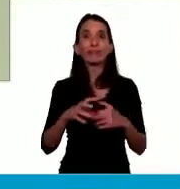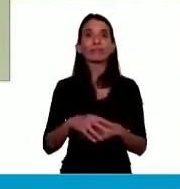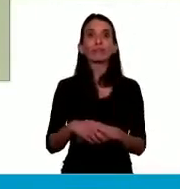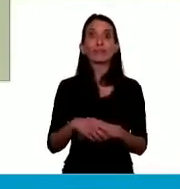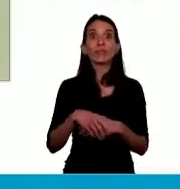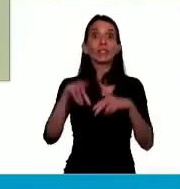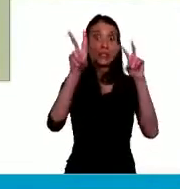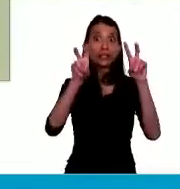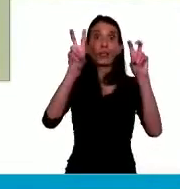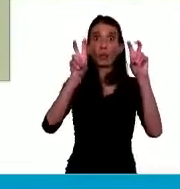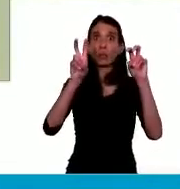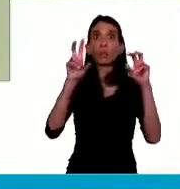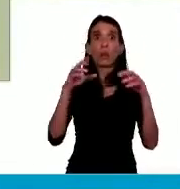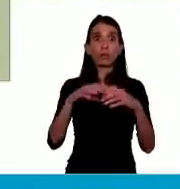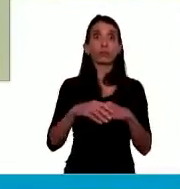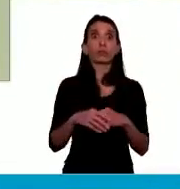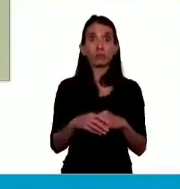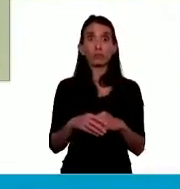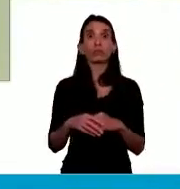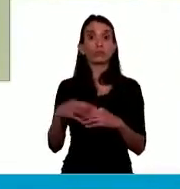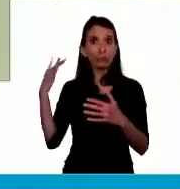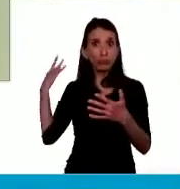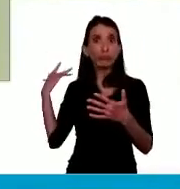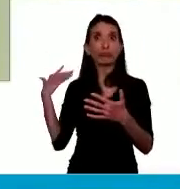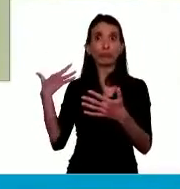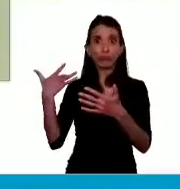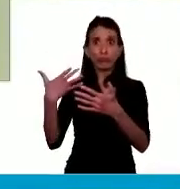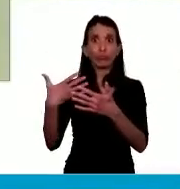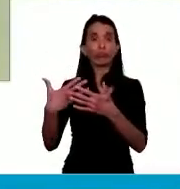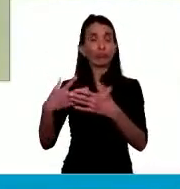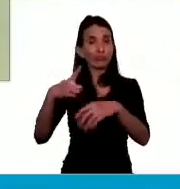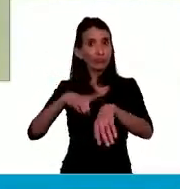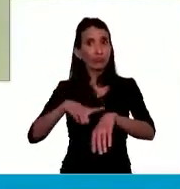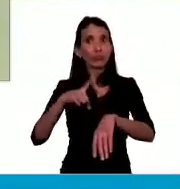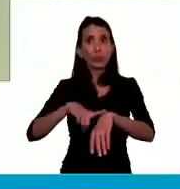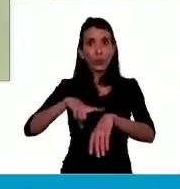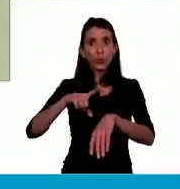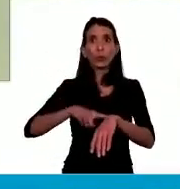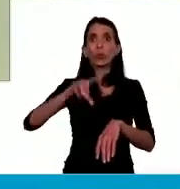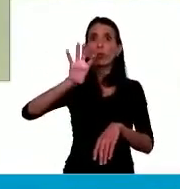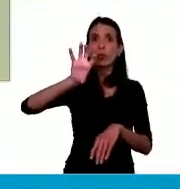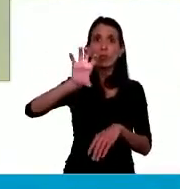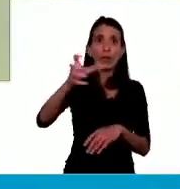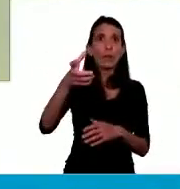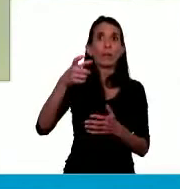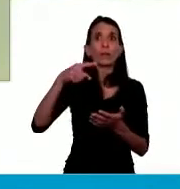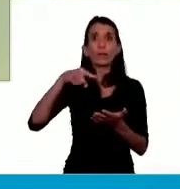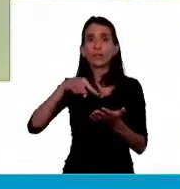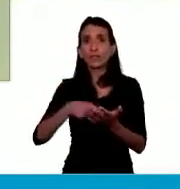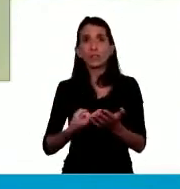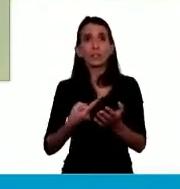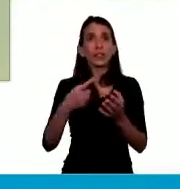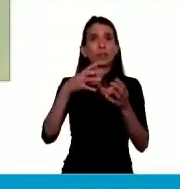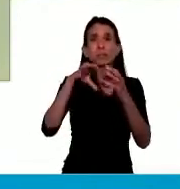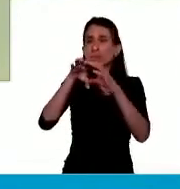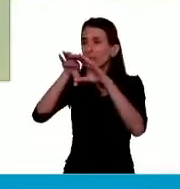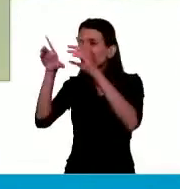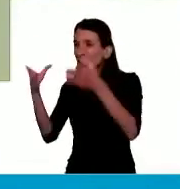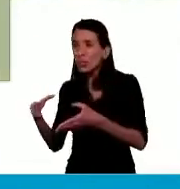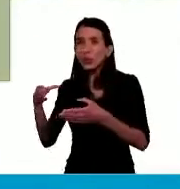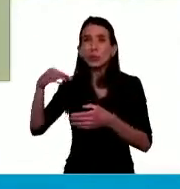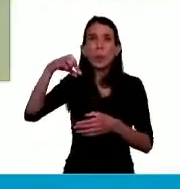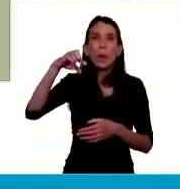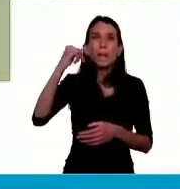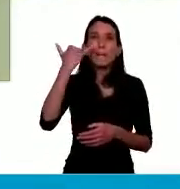temas, donde durante mucho tiempo en la provincia de Buenos Aires las pymes, los vecinos tuvieron